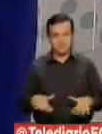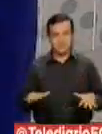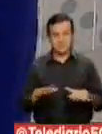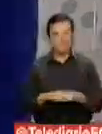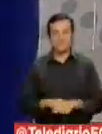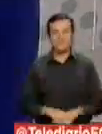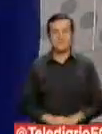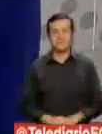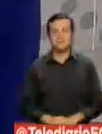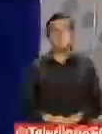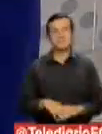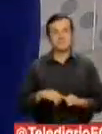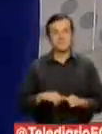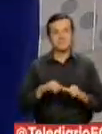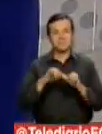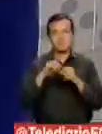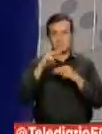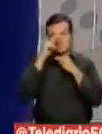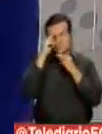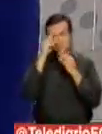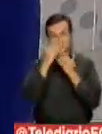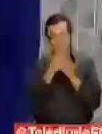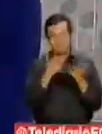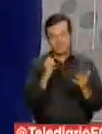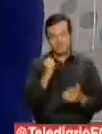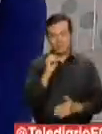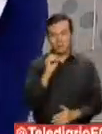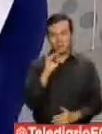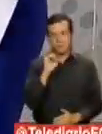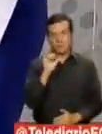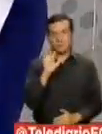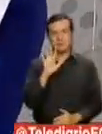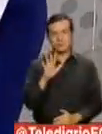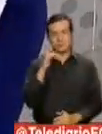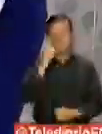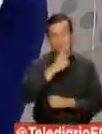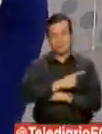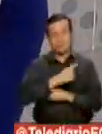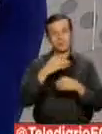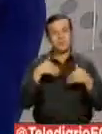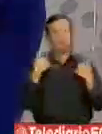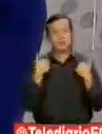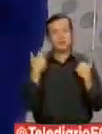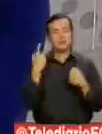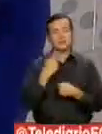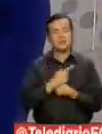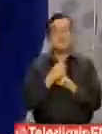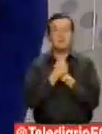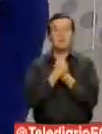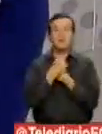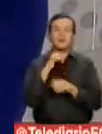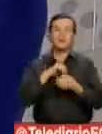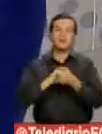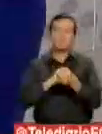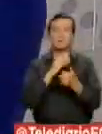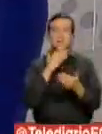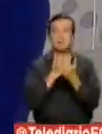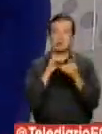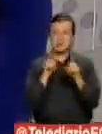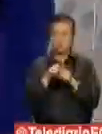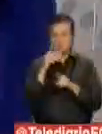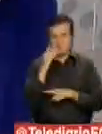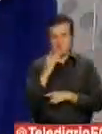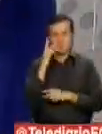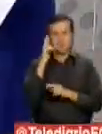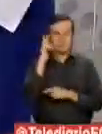República. Mientras tanto, devolvemos de paso a nuestra querida Sofía Montoya, deseándole un feliz Día del Amor y la Amistad. Muchísimas gracias, César. Igual para usted y